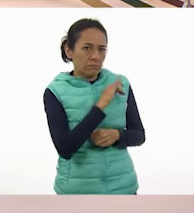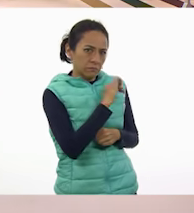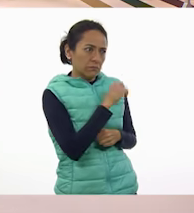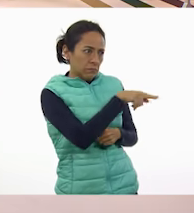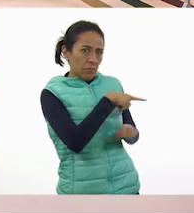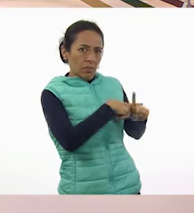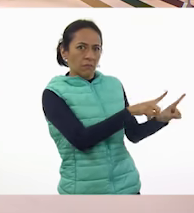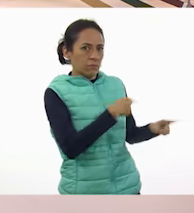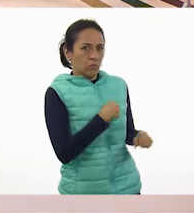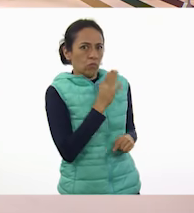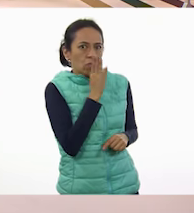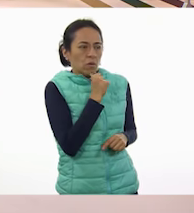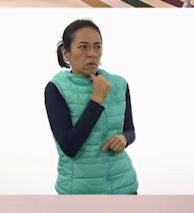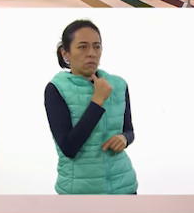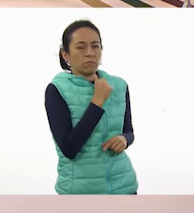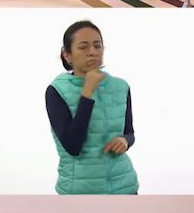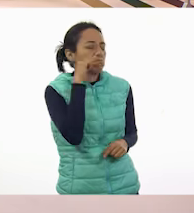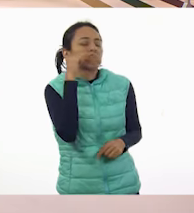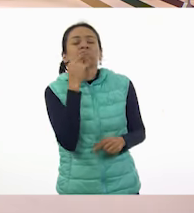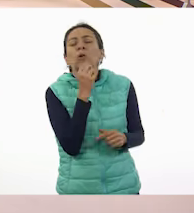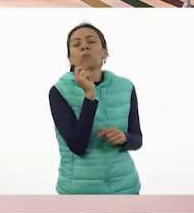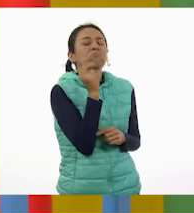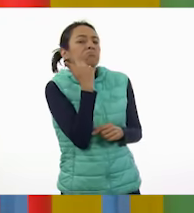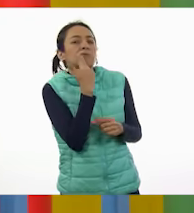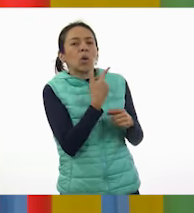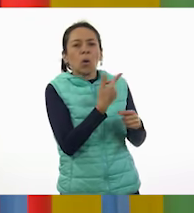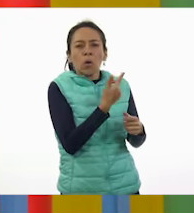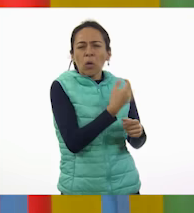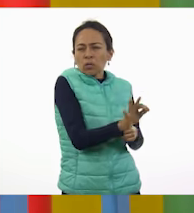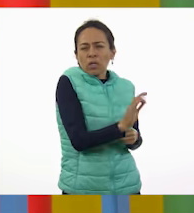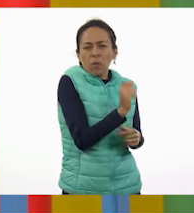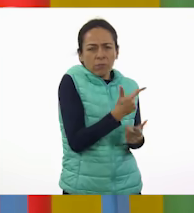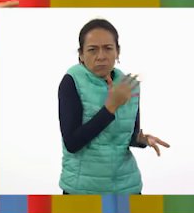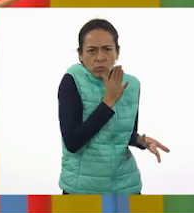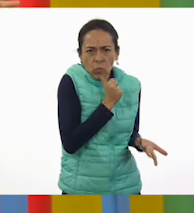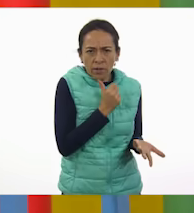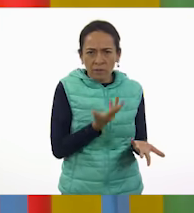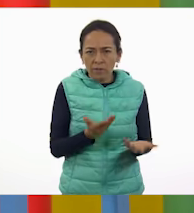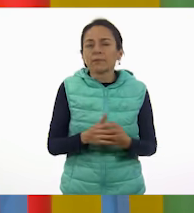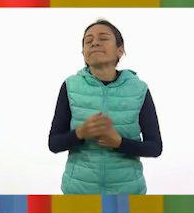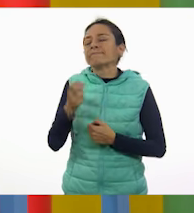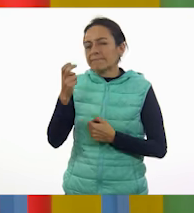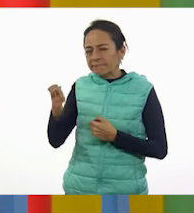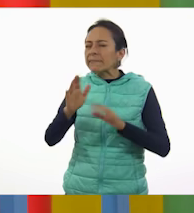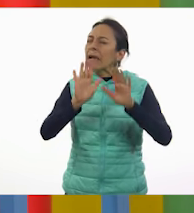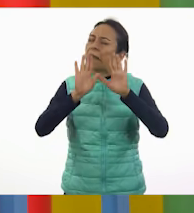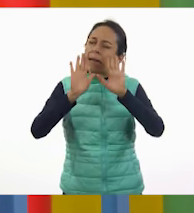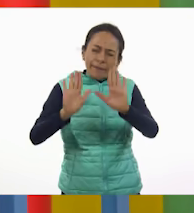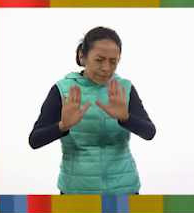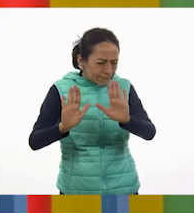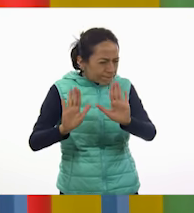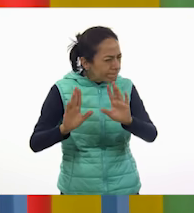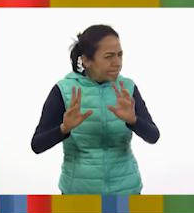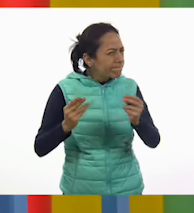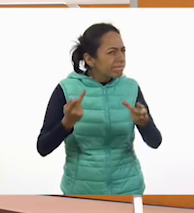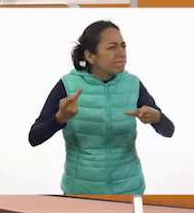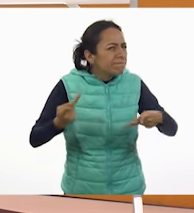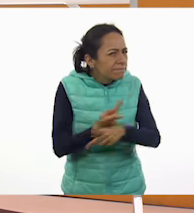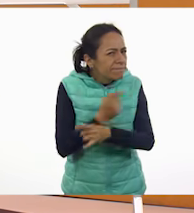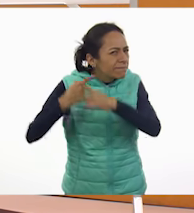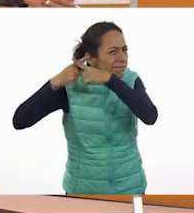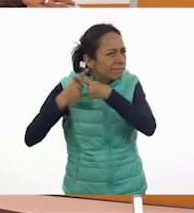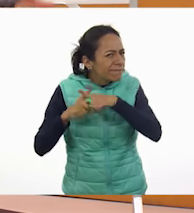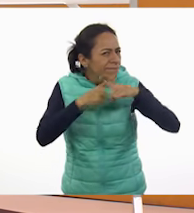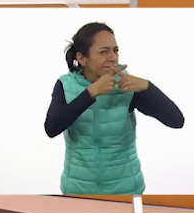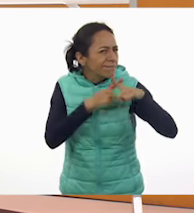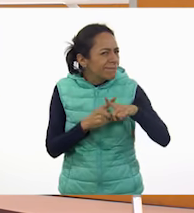Tienes razón. Y entonces, a ver, yo tengo una duda. Sí. ¿Qué pasó entonces con la historia de Cristina? Ah,